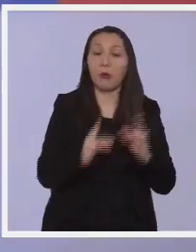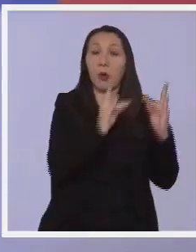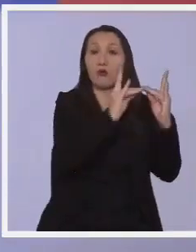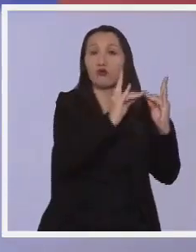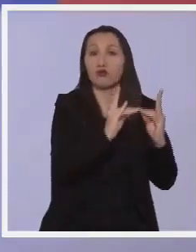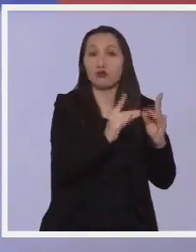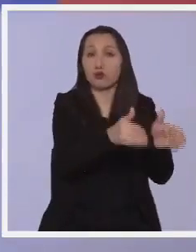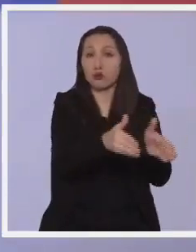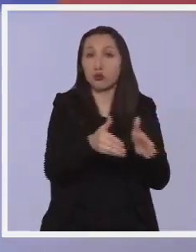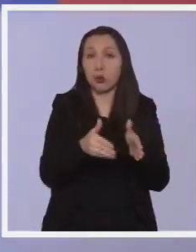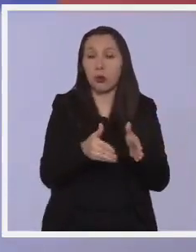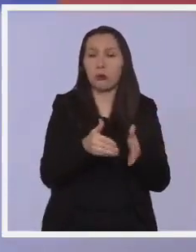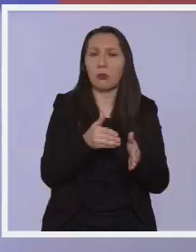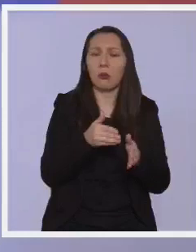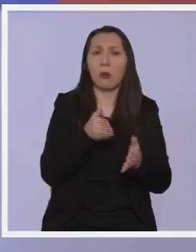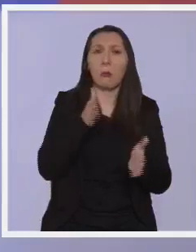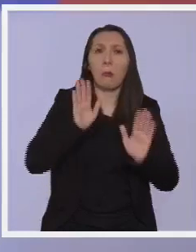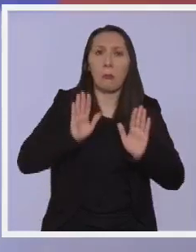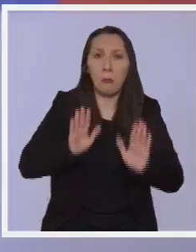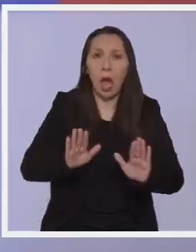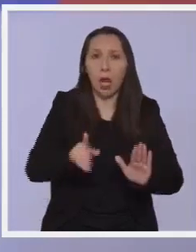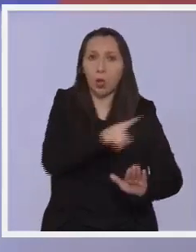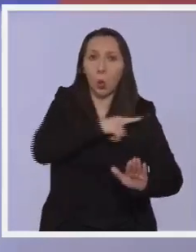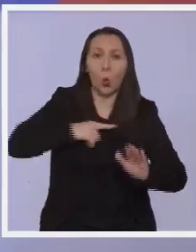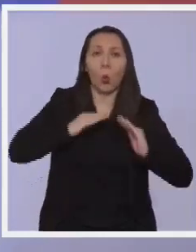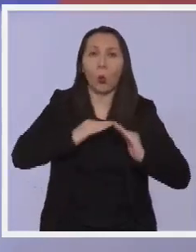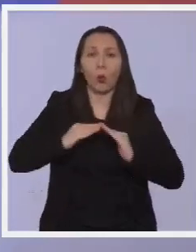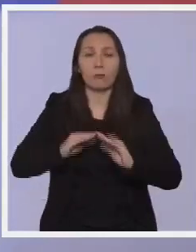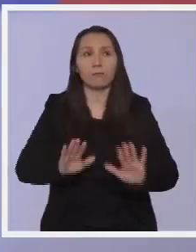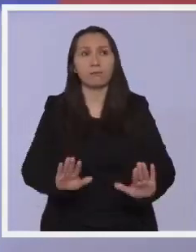funeral obligue a paralizar un barrio entero,